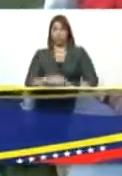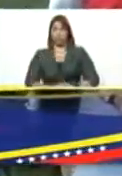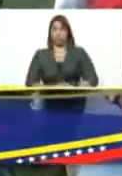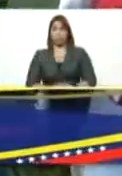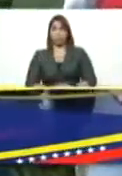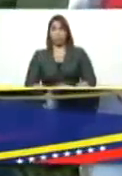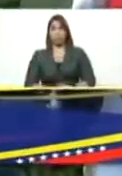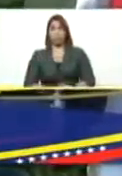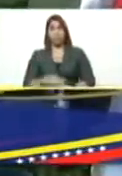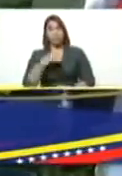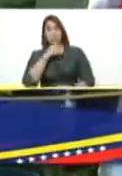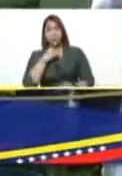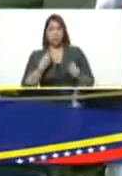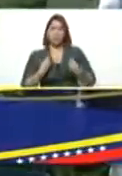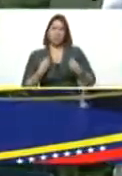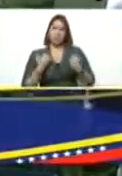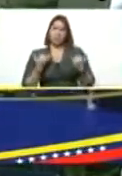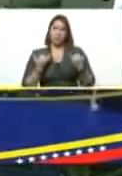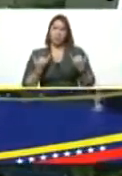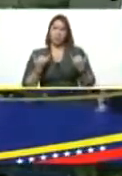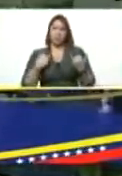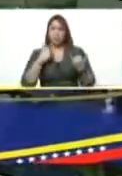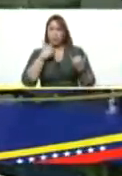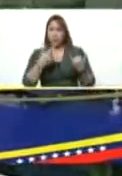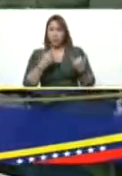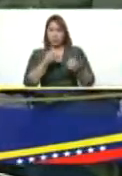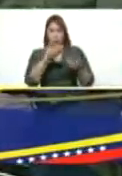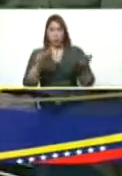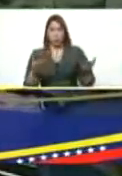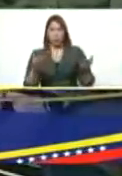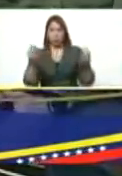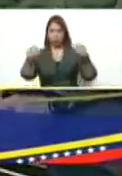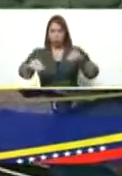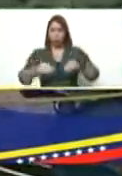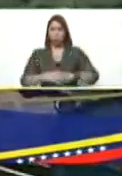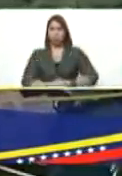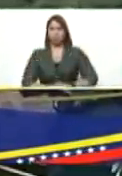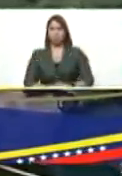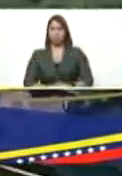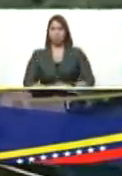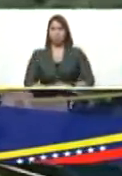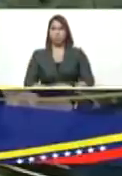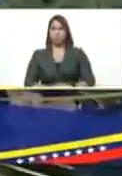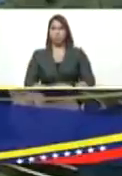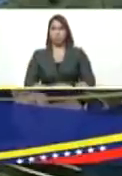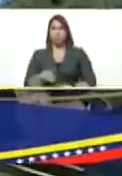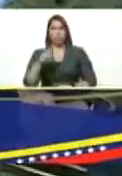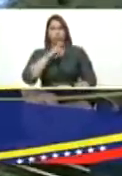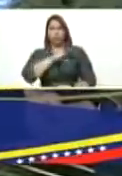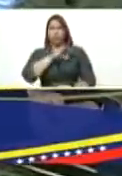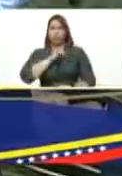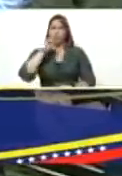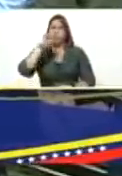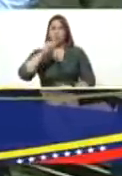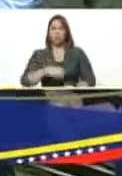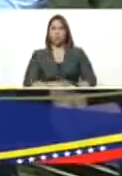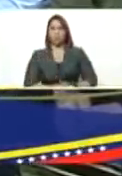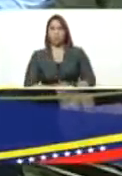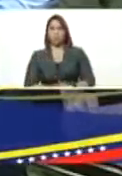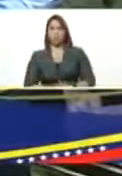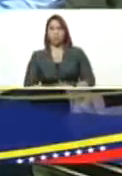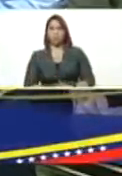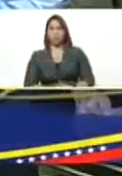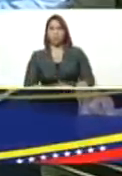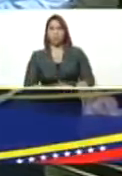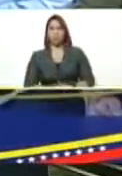Si no estuviéramos en vivo, yo se las dijera. Y ustedes estarían de acuerdo. No es el socialismo del que se